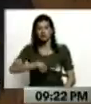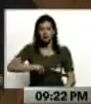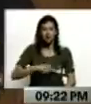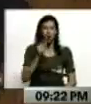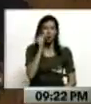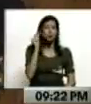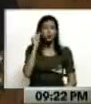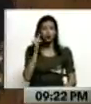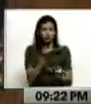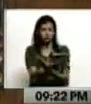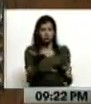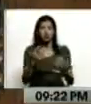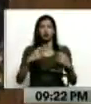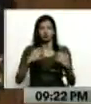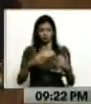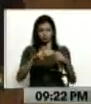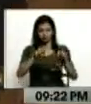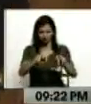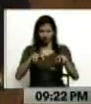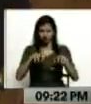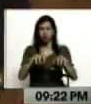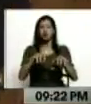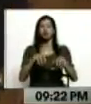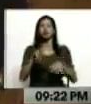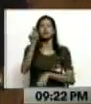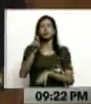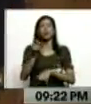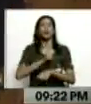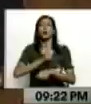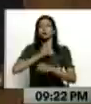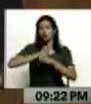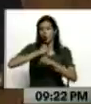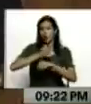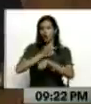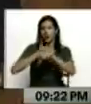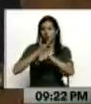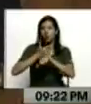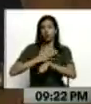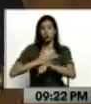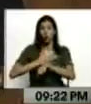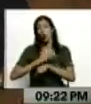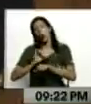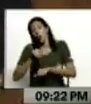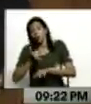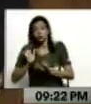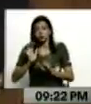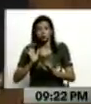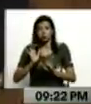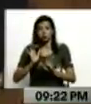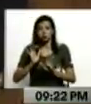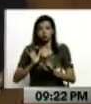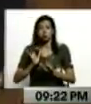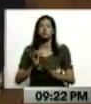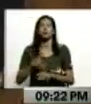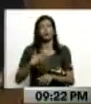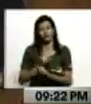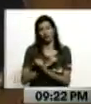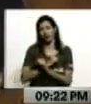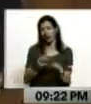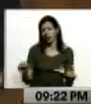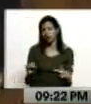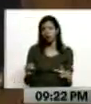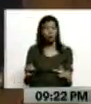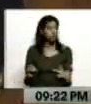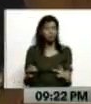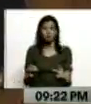presidenta diputados diputadas que toda acción de gobierna de gobierno nuestra o ajena